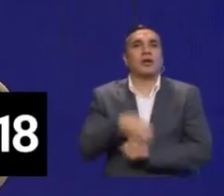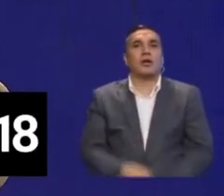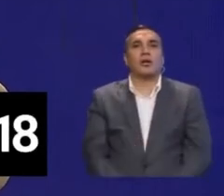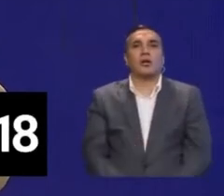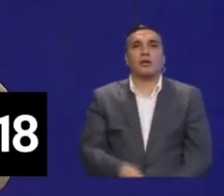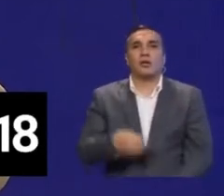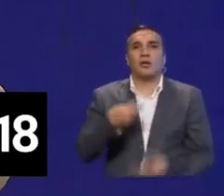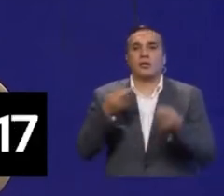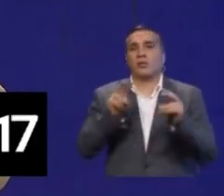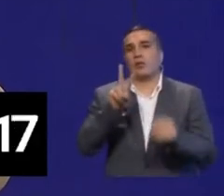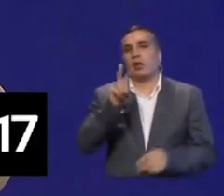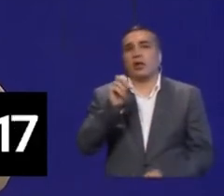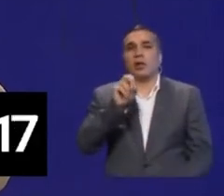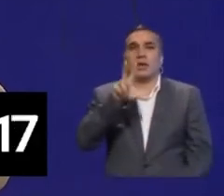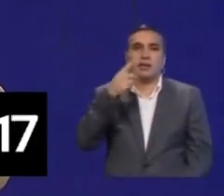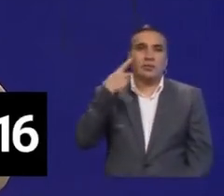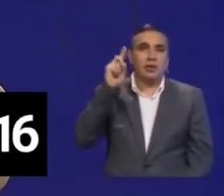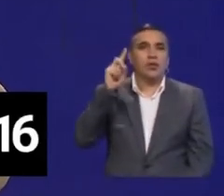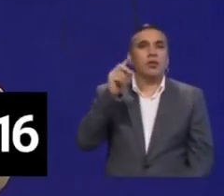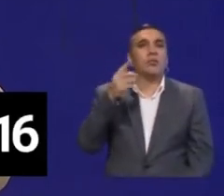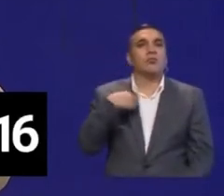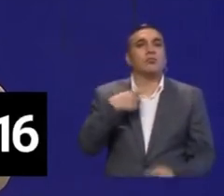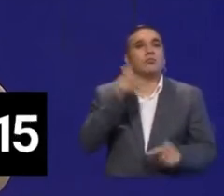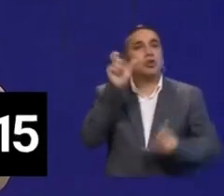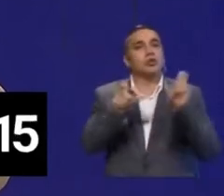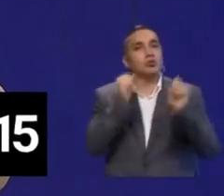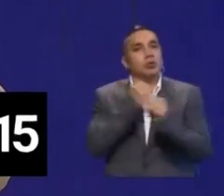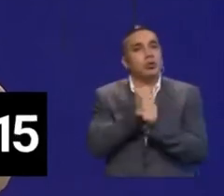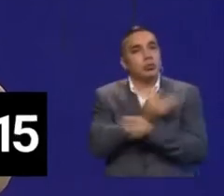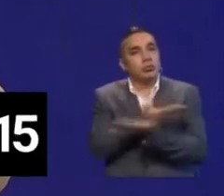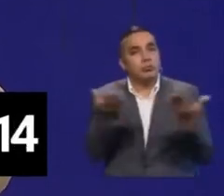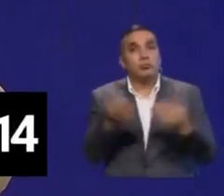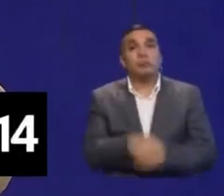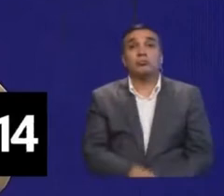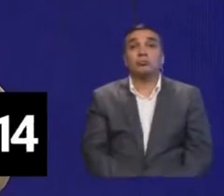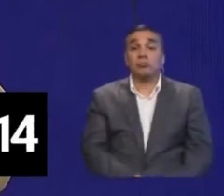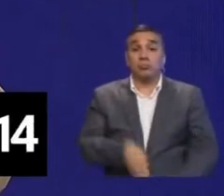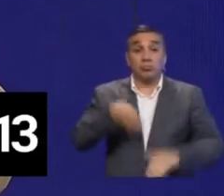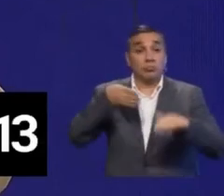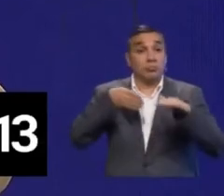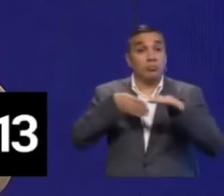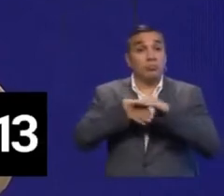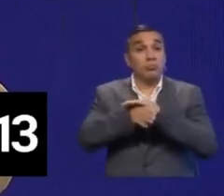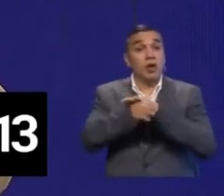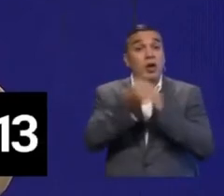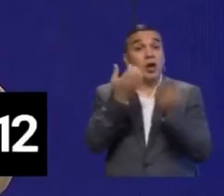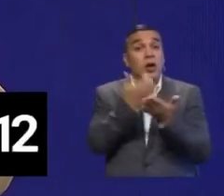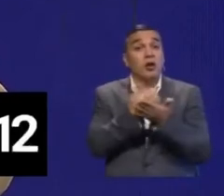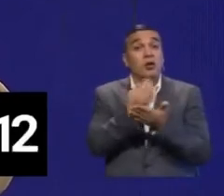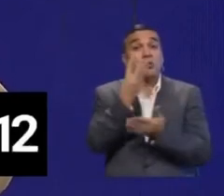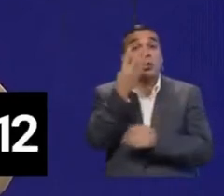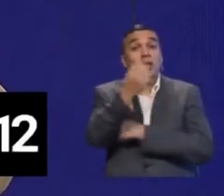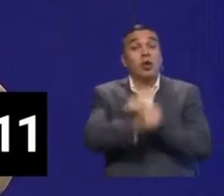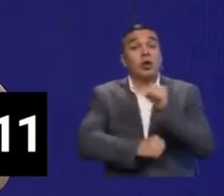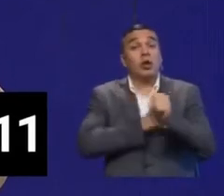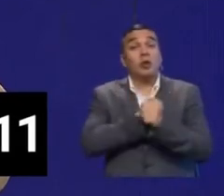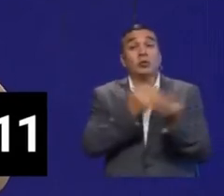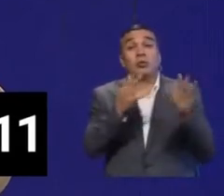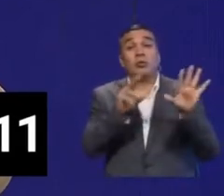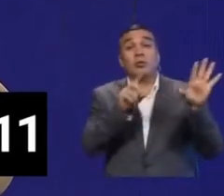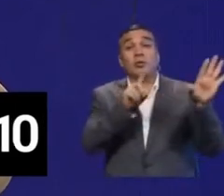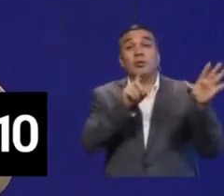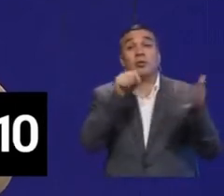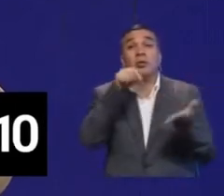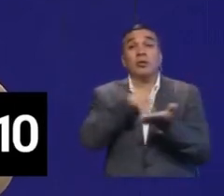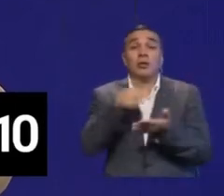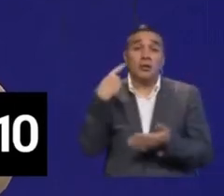Daremos entre 2 y 3 millones de puestos de trabajo y que ingresarán a la economía en 4 años alrededor de 60